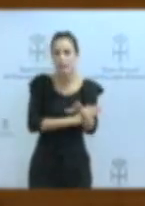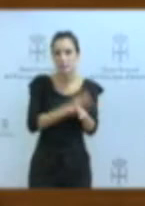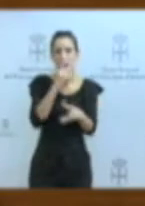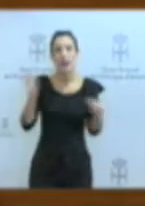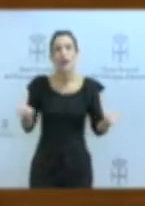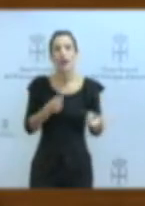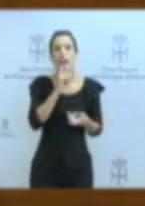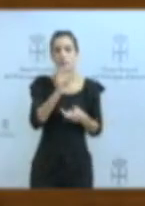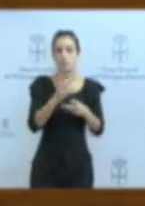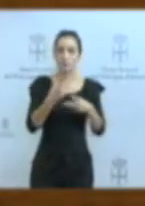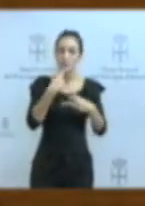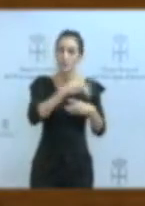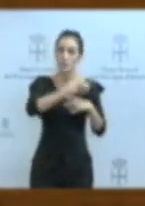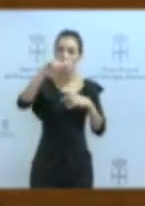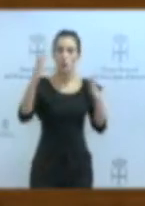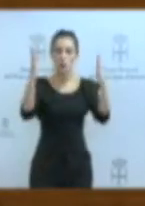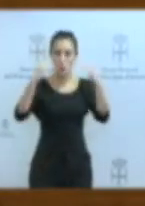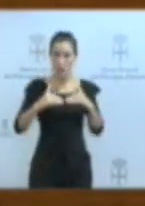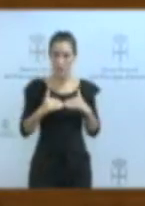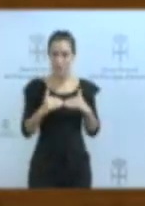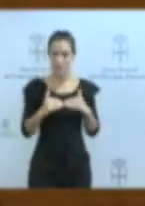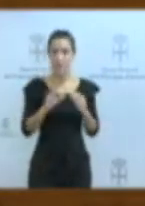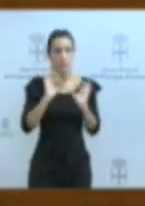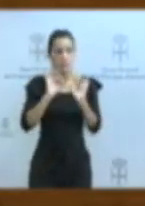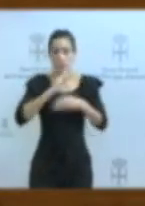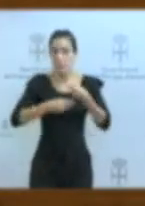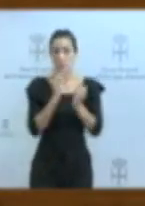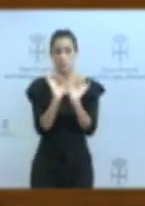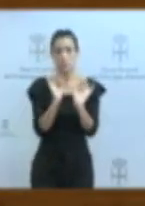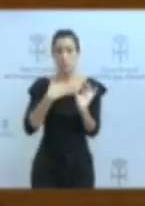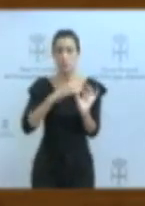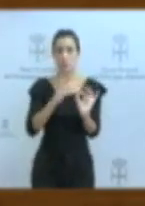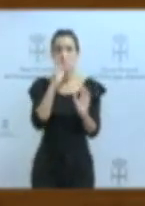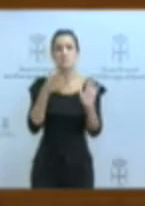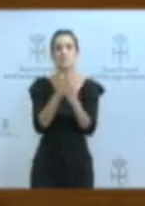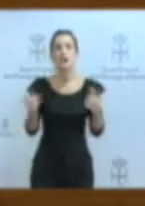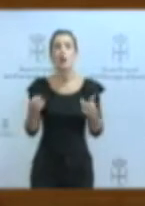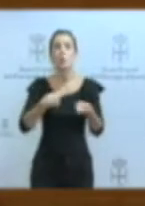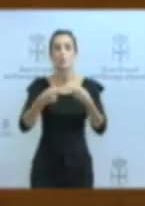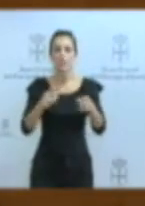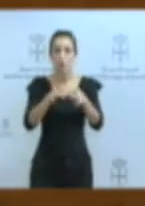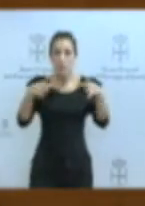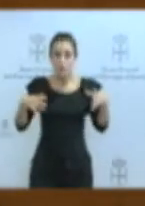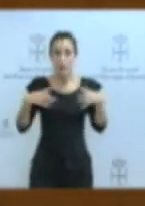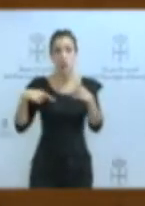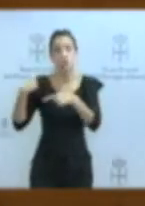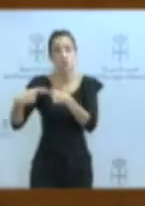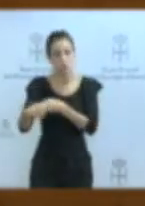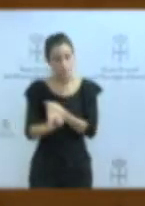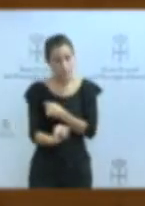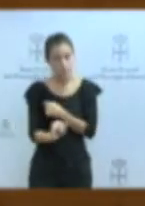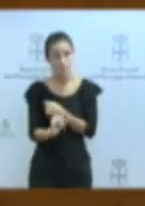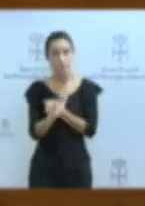de hacerlo así. Estamos hablando de un mercado libre que tiene este tipo de consecuencias y que, efectivamente, en función de criterios de